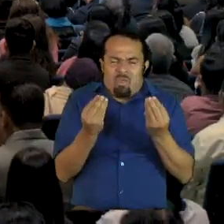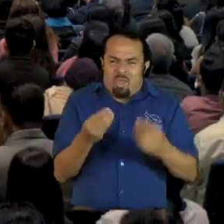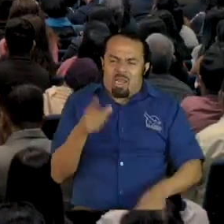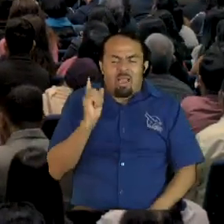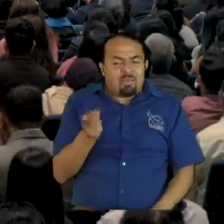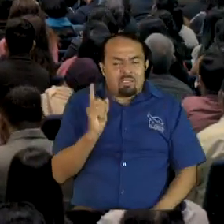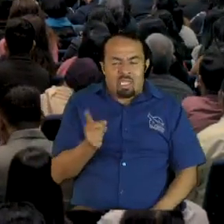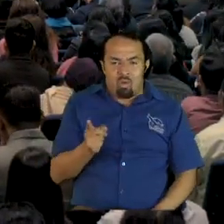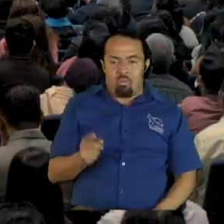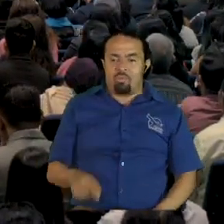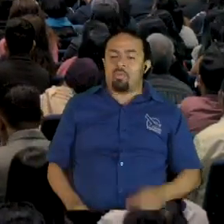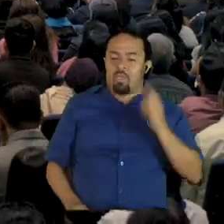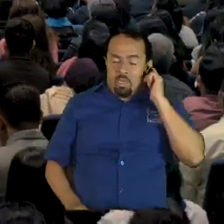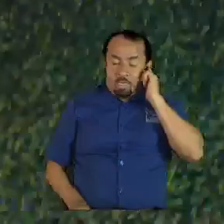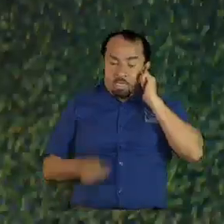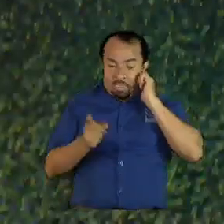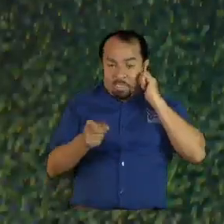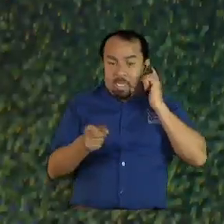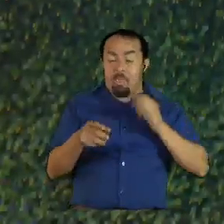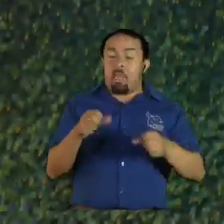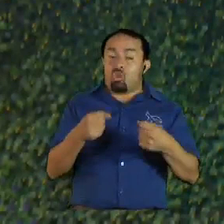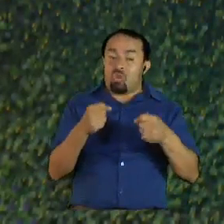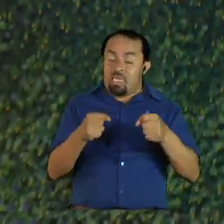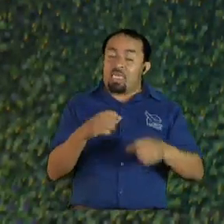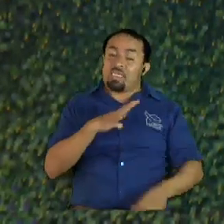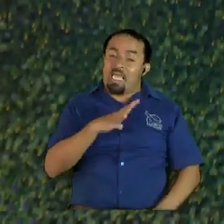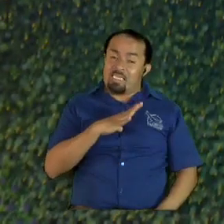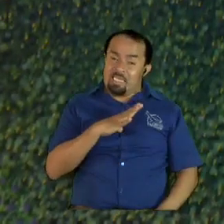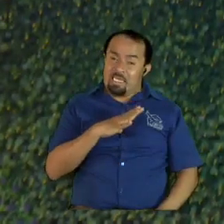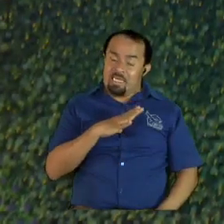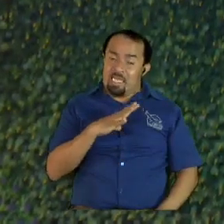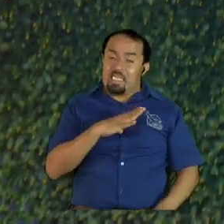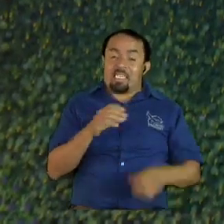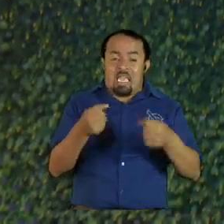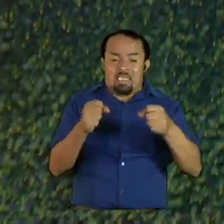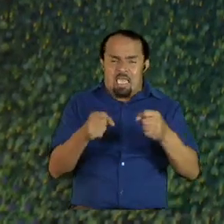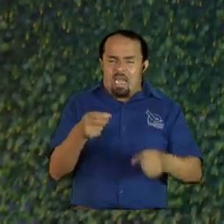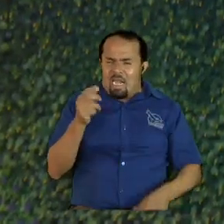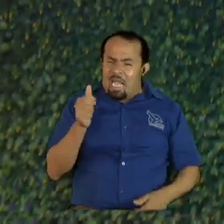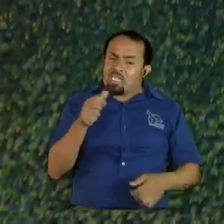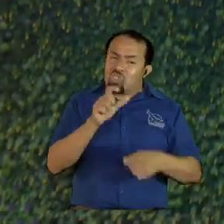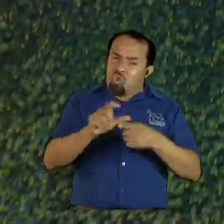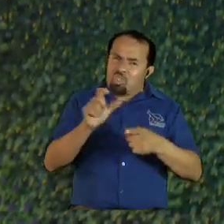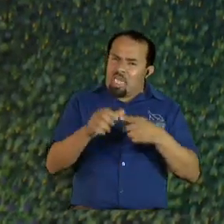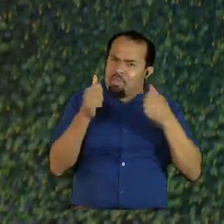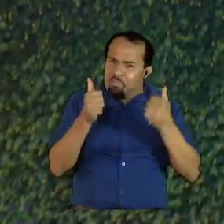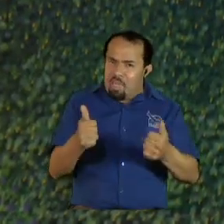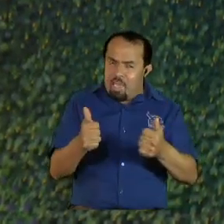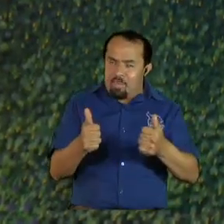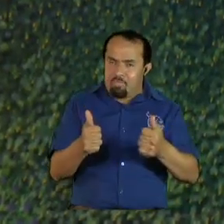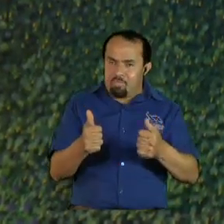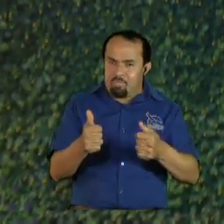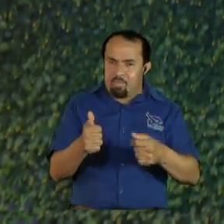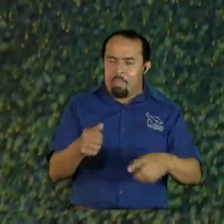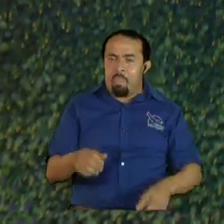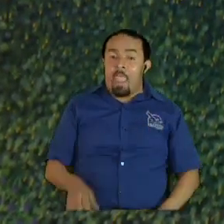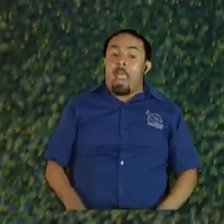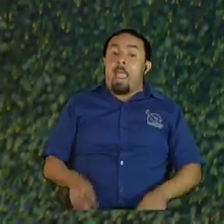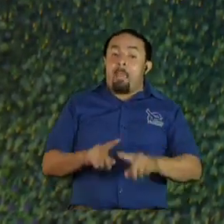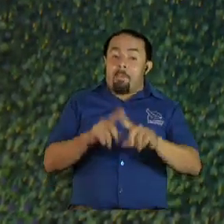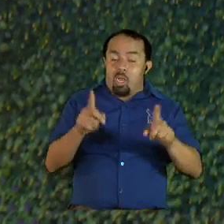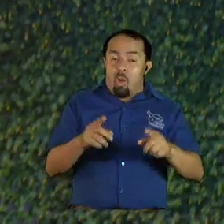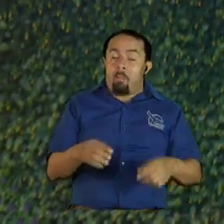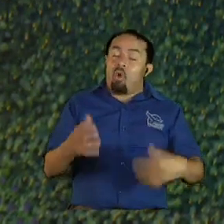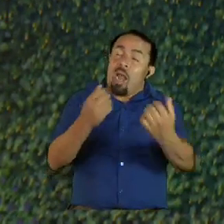Si tú cumples con todas las cosas y agradas a Dios, ya te rayaste. Pero si no, por amor te